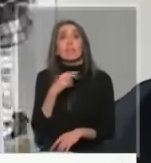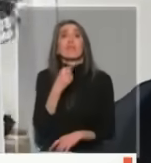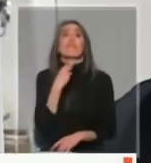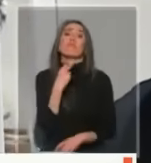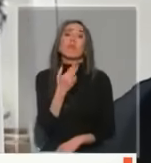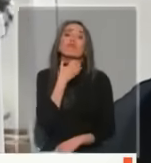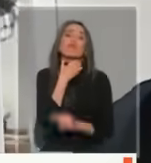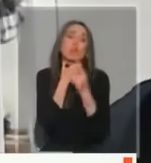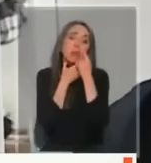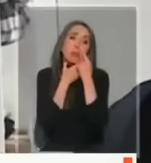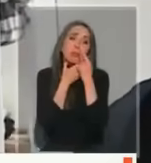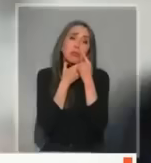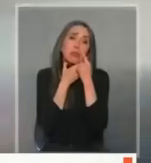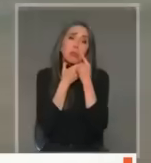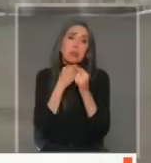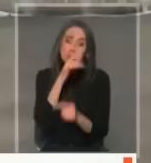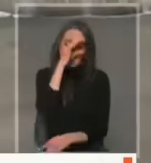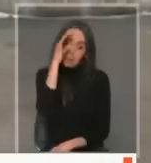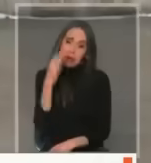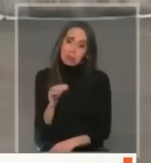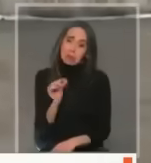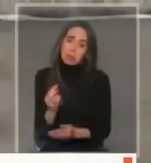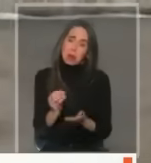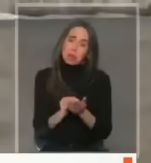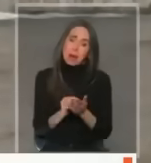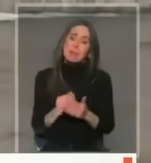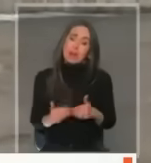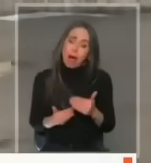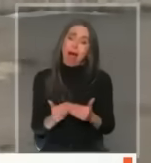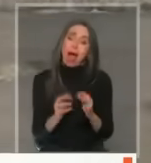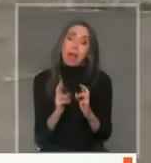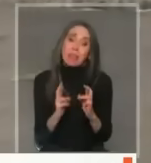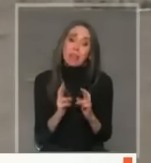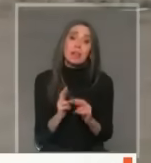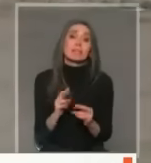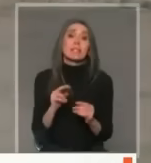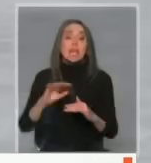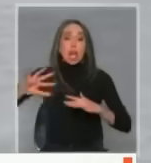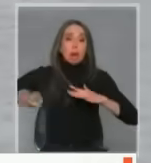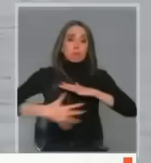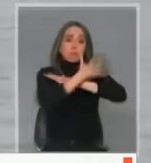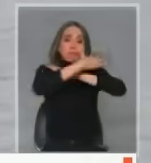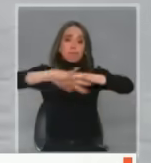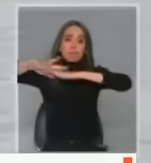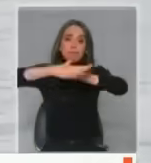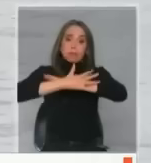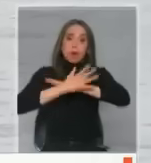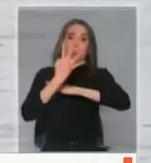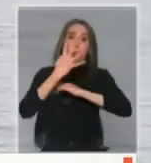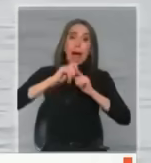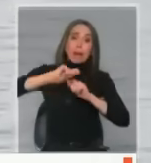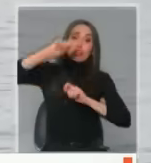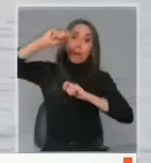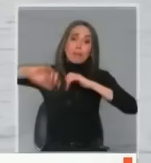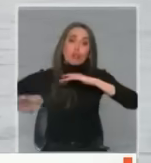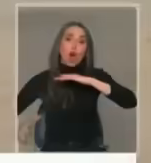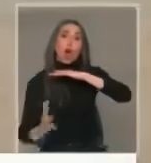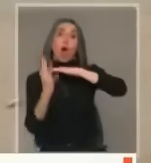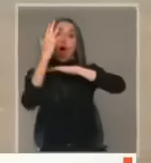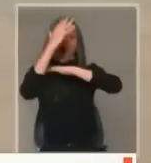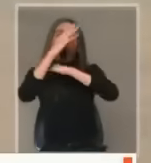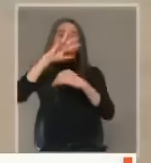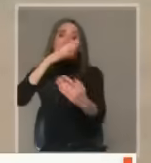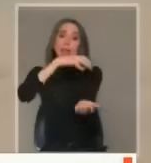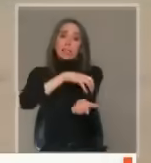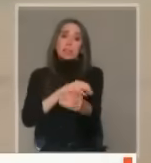pero vamos a salir adelante. Marejadas anormales en la quinta región, con olas de más de 4 metros, donde la recomendación es